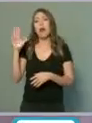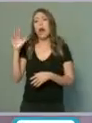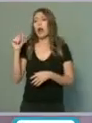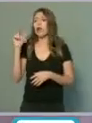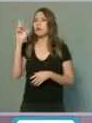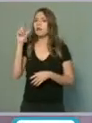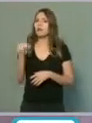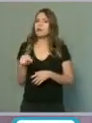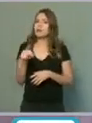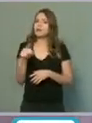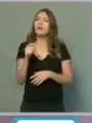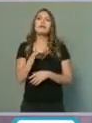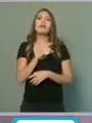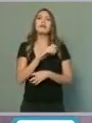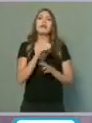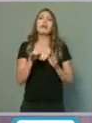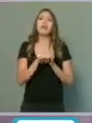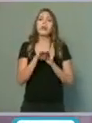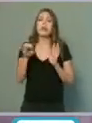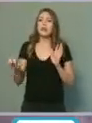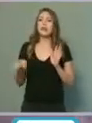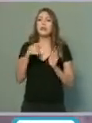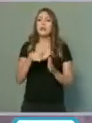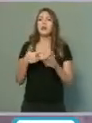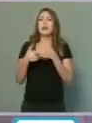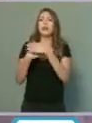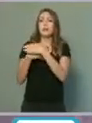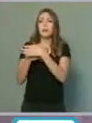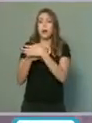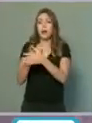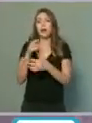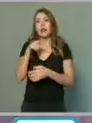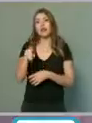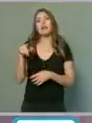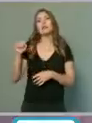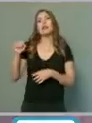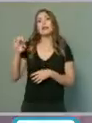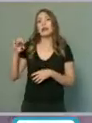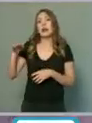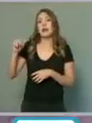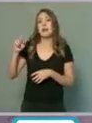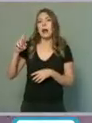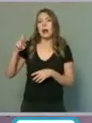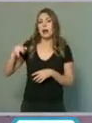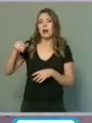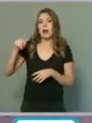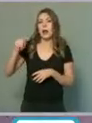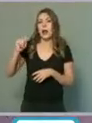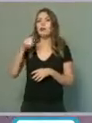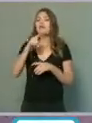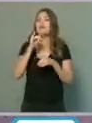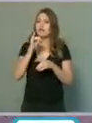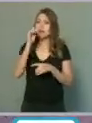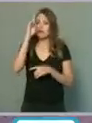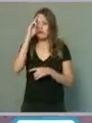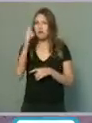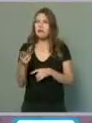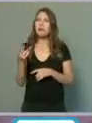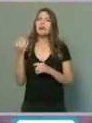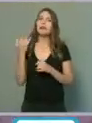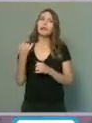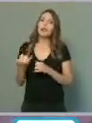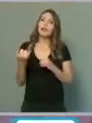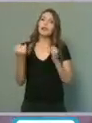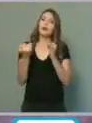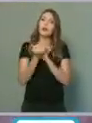la mariposa, una que permite Semarnat, ¿no? Es que es todo con esos permisos de Semarnat, y dos, la que está obviamente, o que